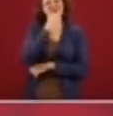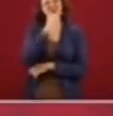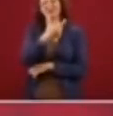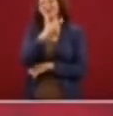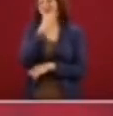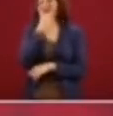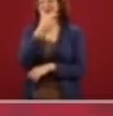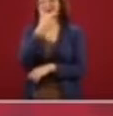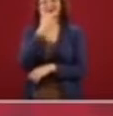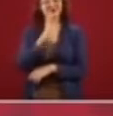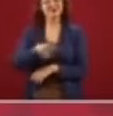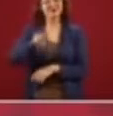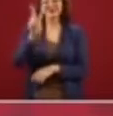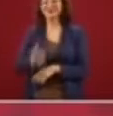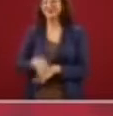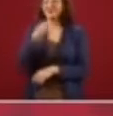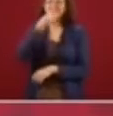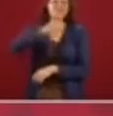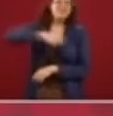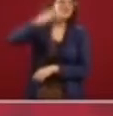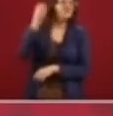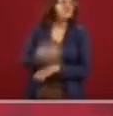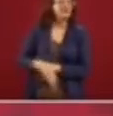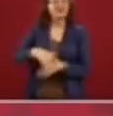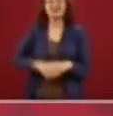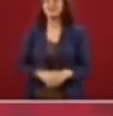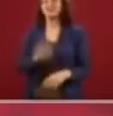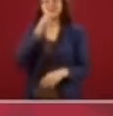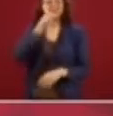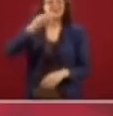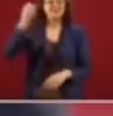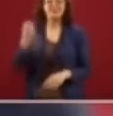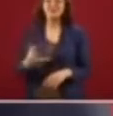quedas geniales, o sea,